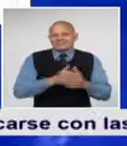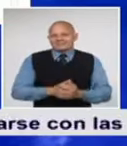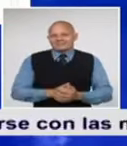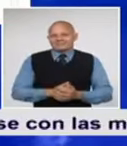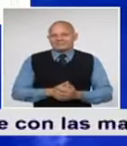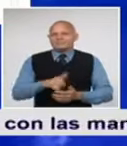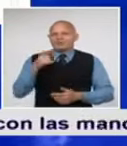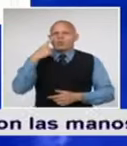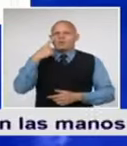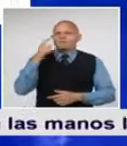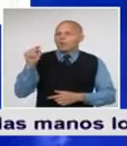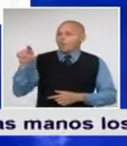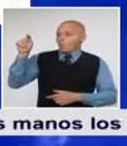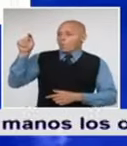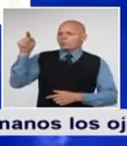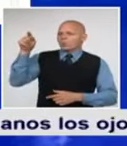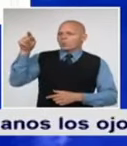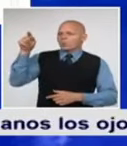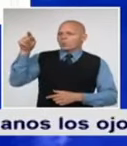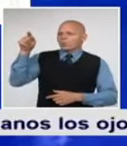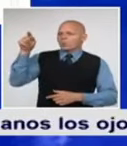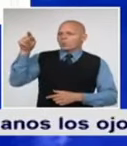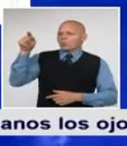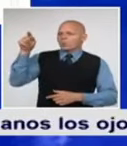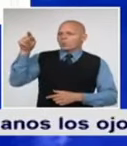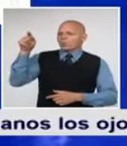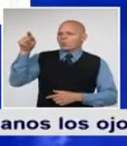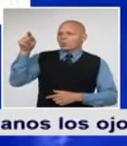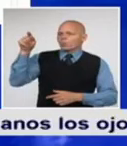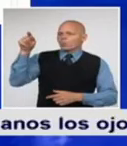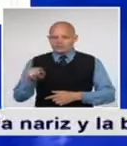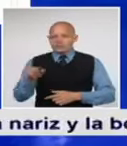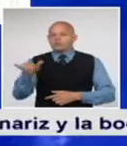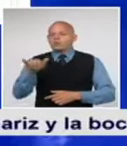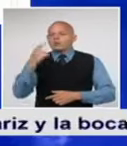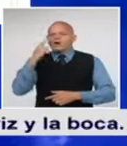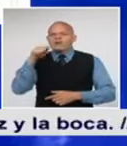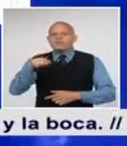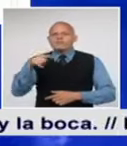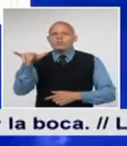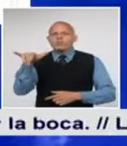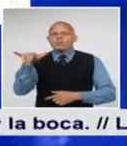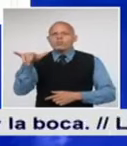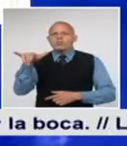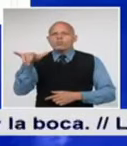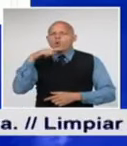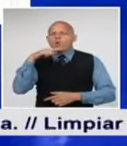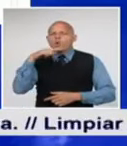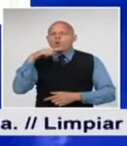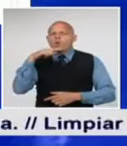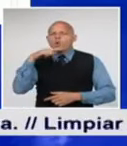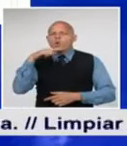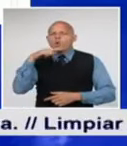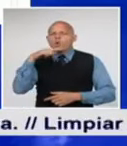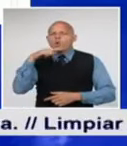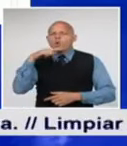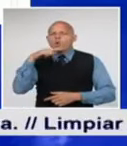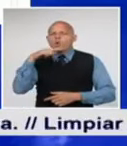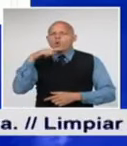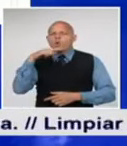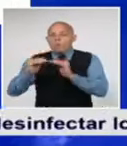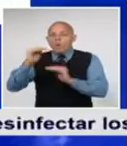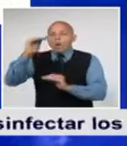de todas formas, desde el punto de vista del número de fallecidos, es muy elevado. Como pueden ver en el otro